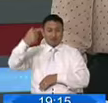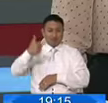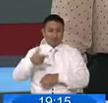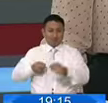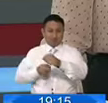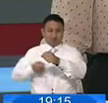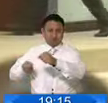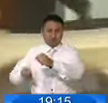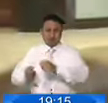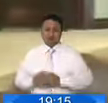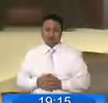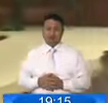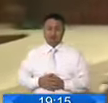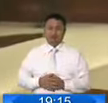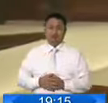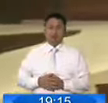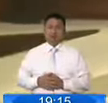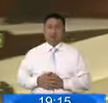norte